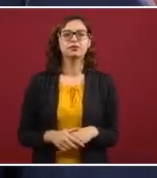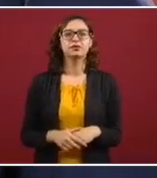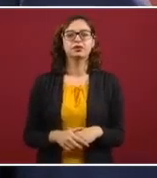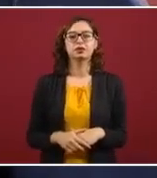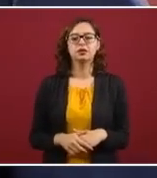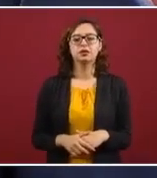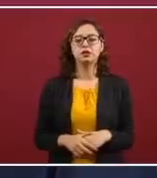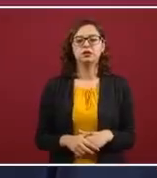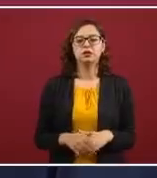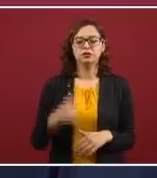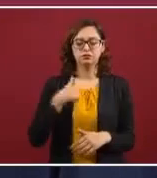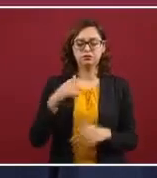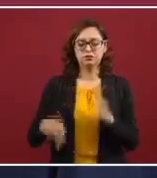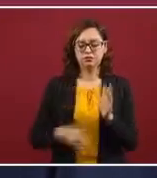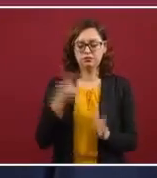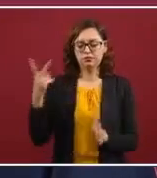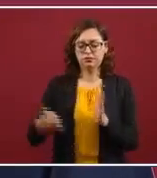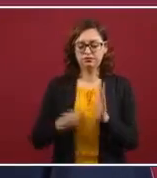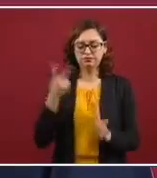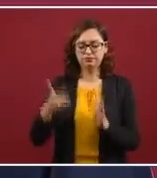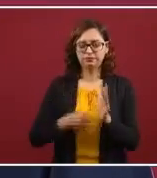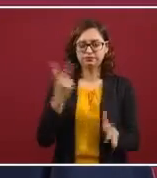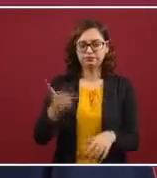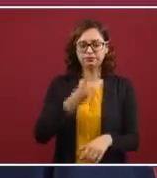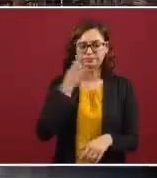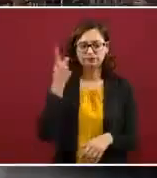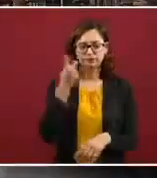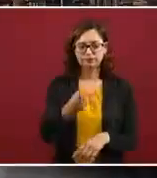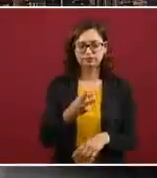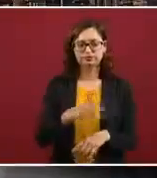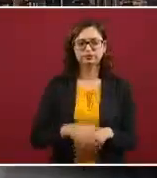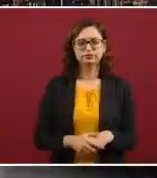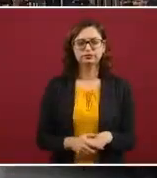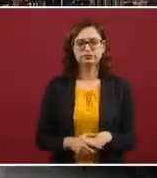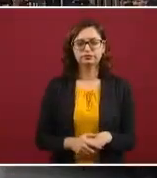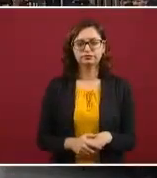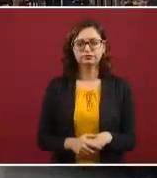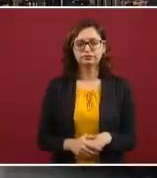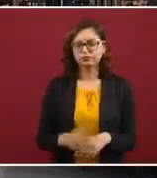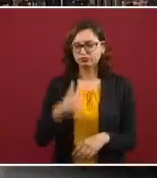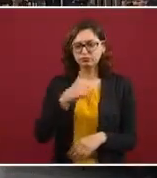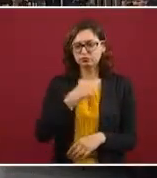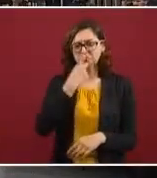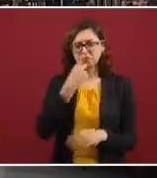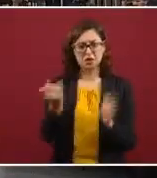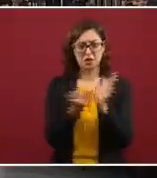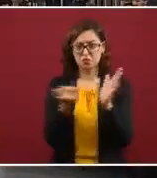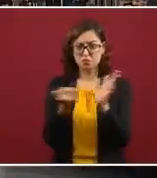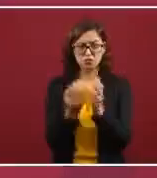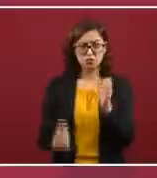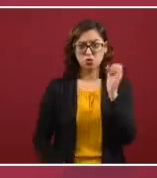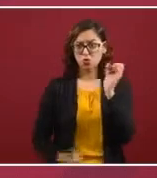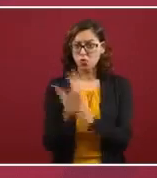y aquí lo he repetido varias veces, hablé de que no iban a aumentar los impuestos